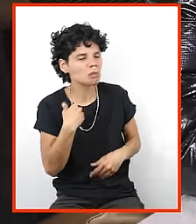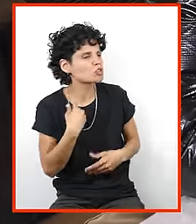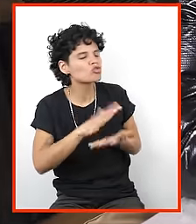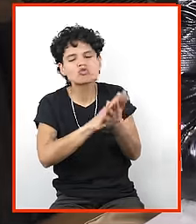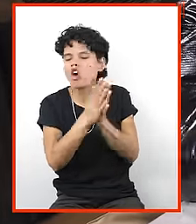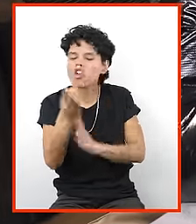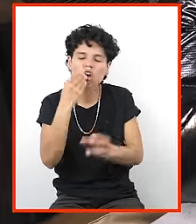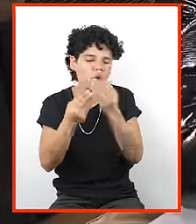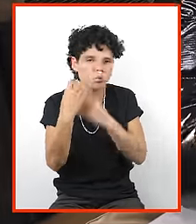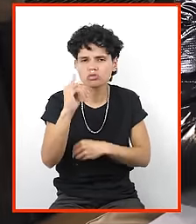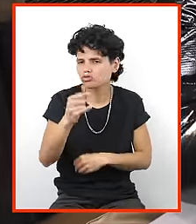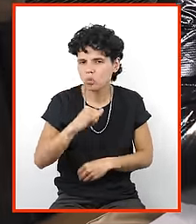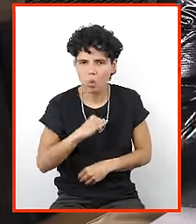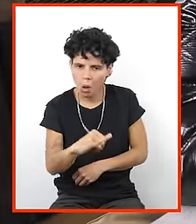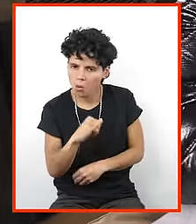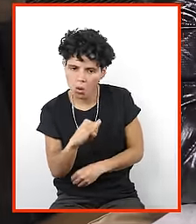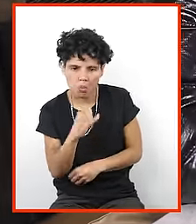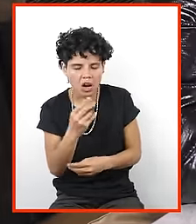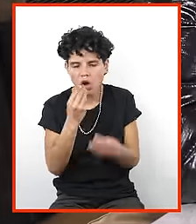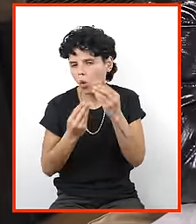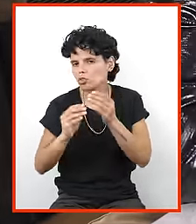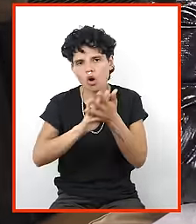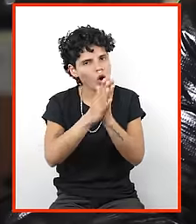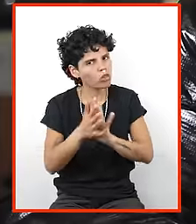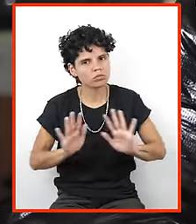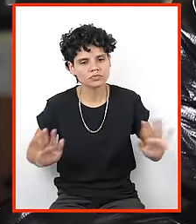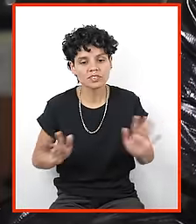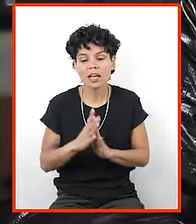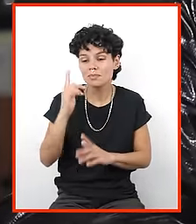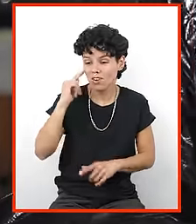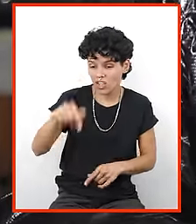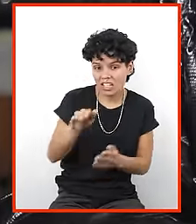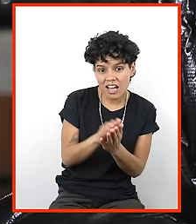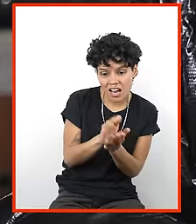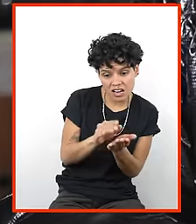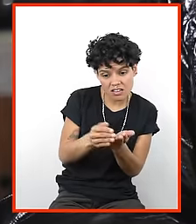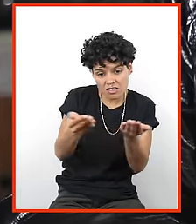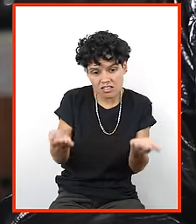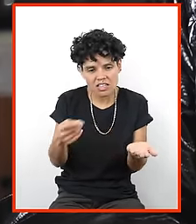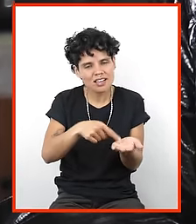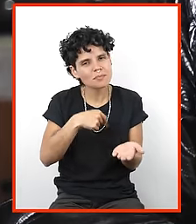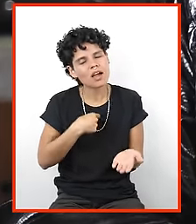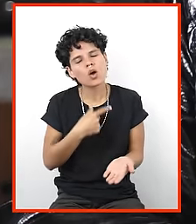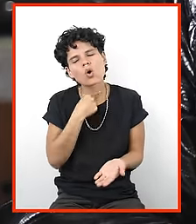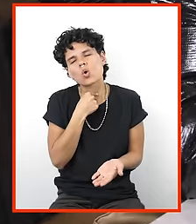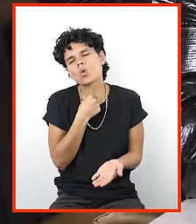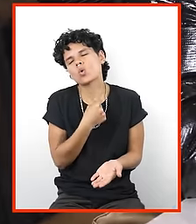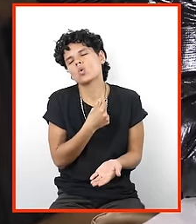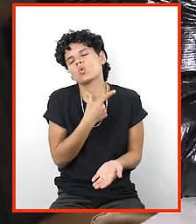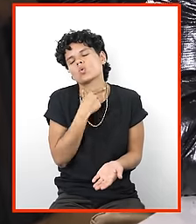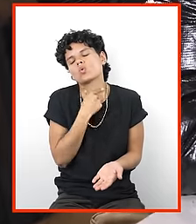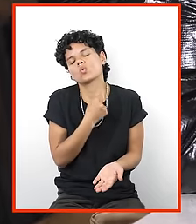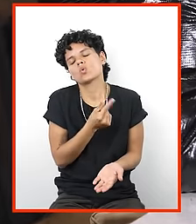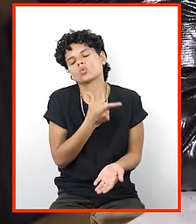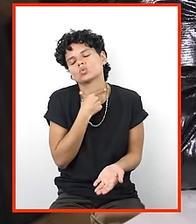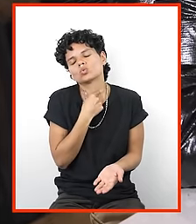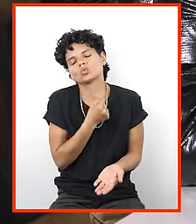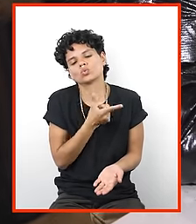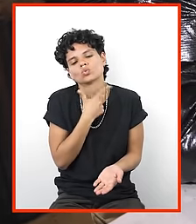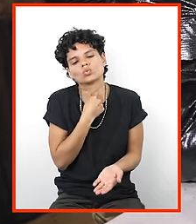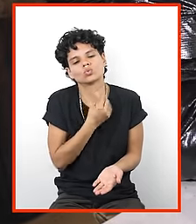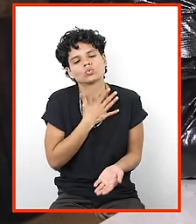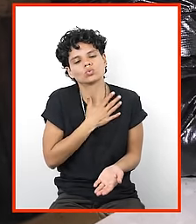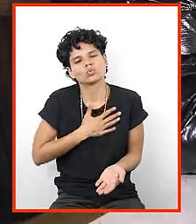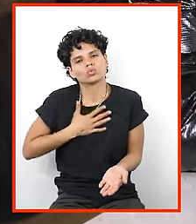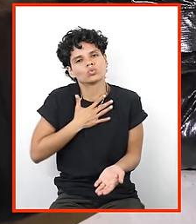Soy, yo no como de todo. Flexi gastronómico. Sí, yo totalmente también. Pero esto ya me gusta en pasos mayores. A mí igual, muy